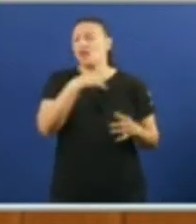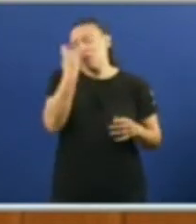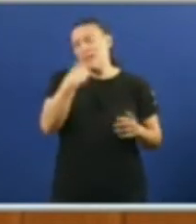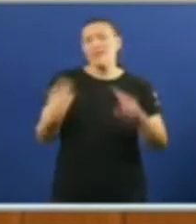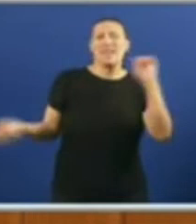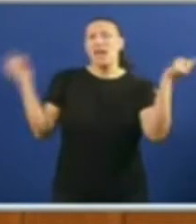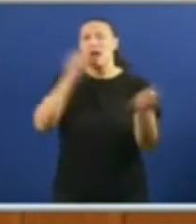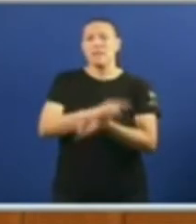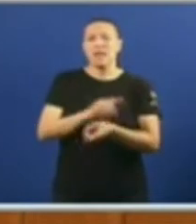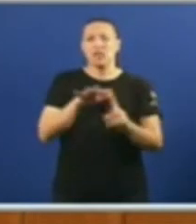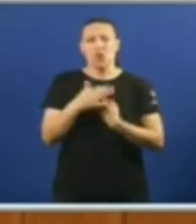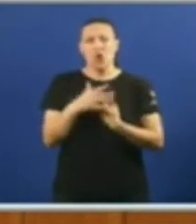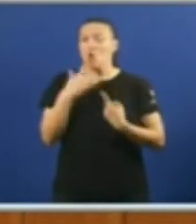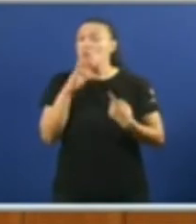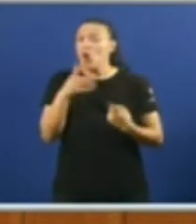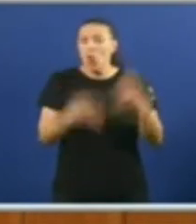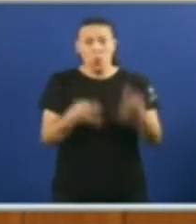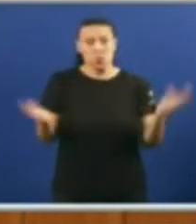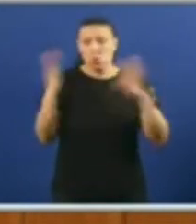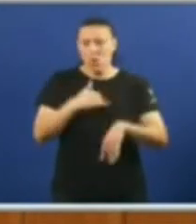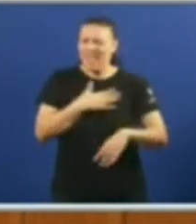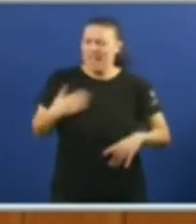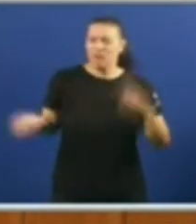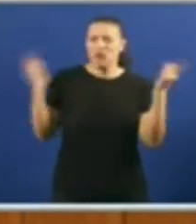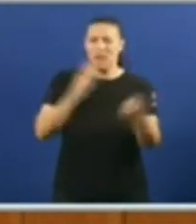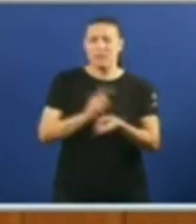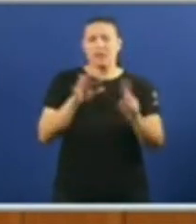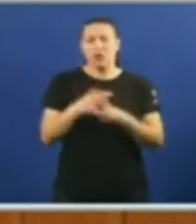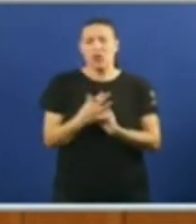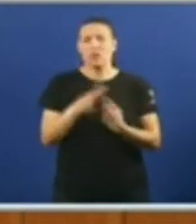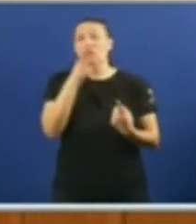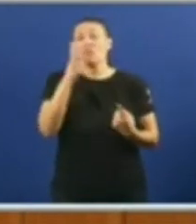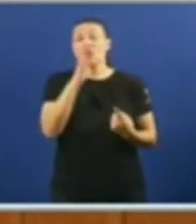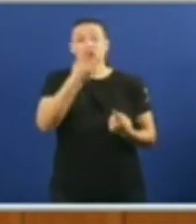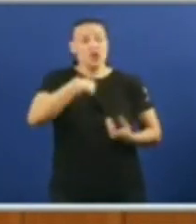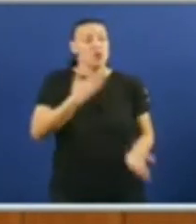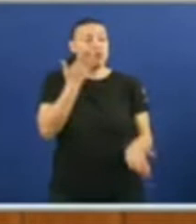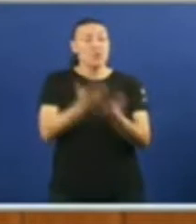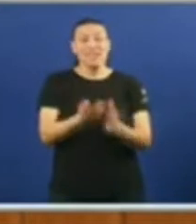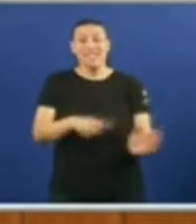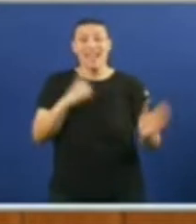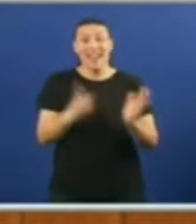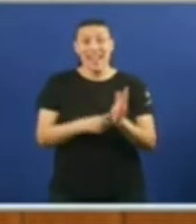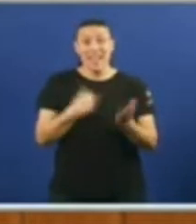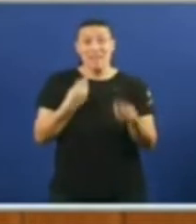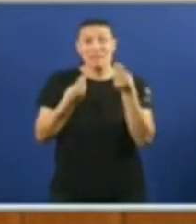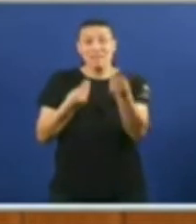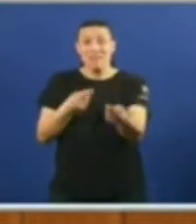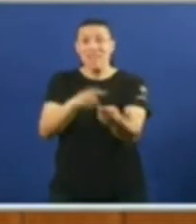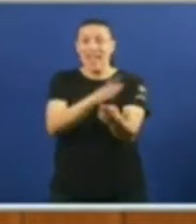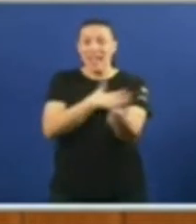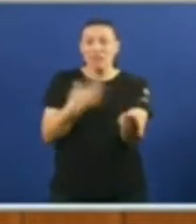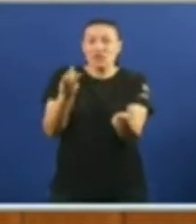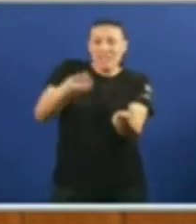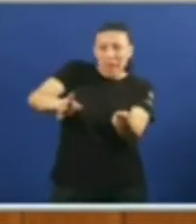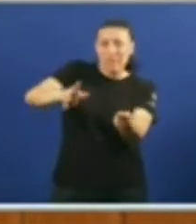esta situación inxusta. E por iso, a través desta lei, propoñemos cambios que nos permitan establecer